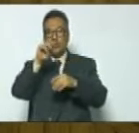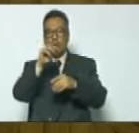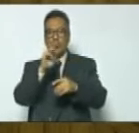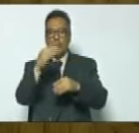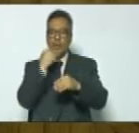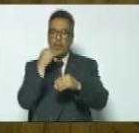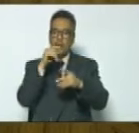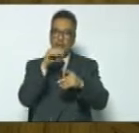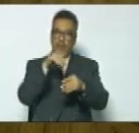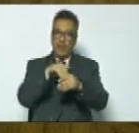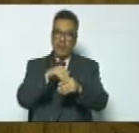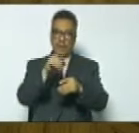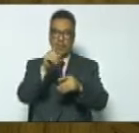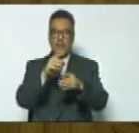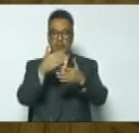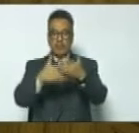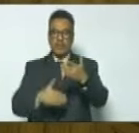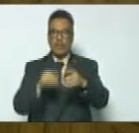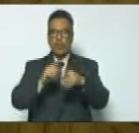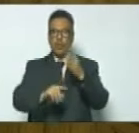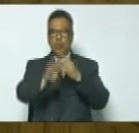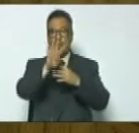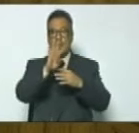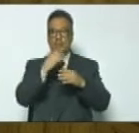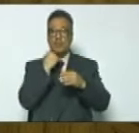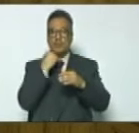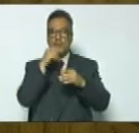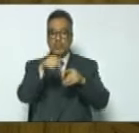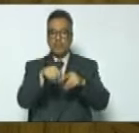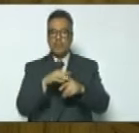en el line-up. 4.